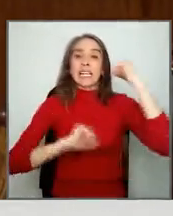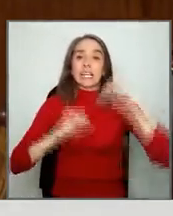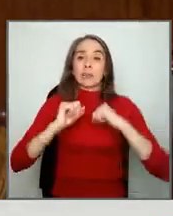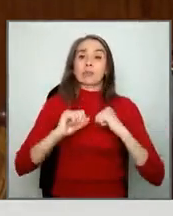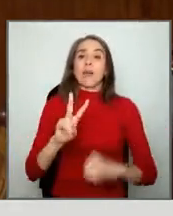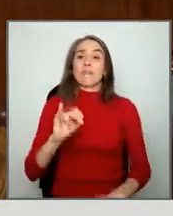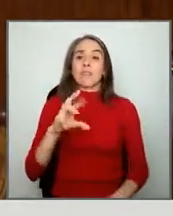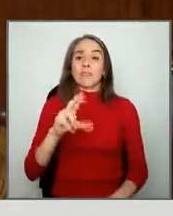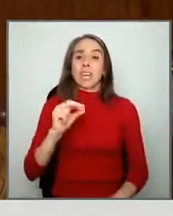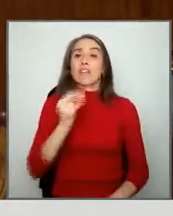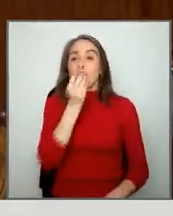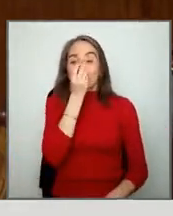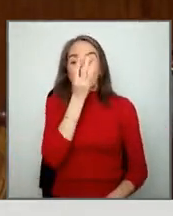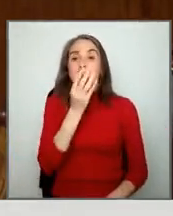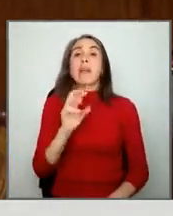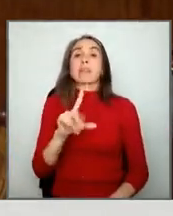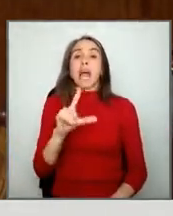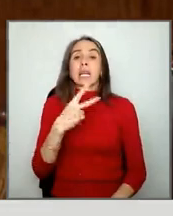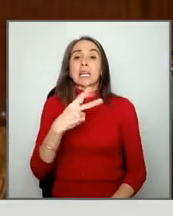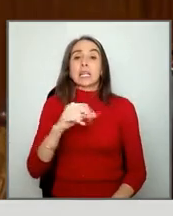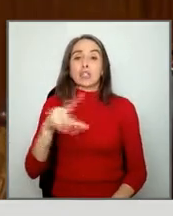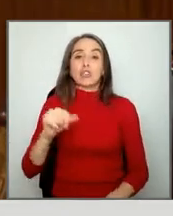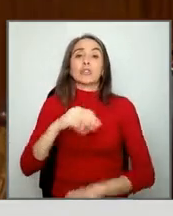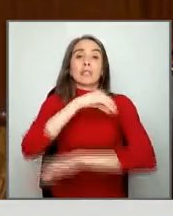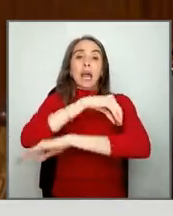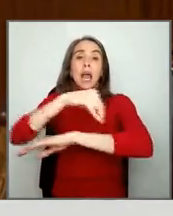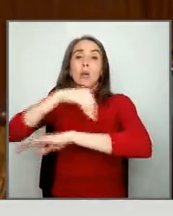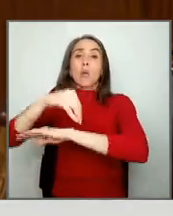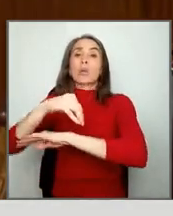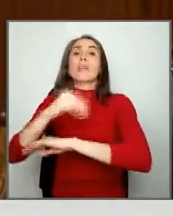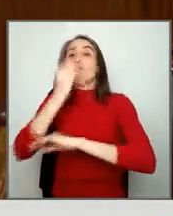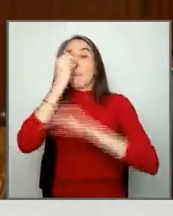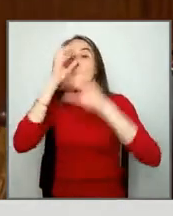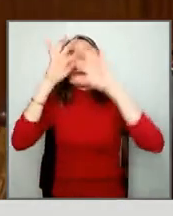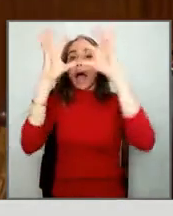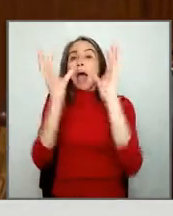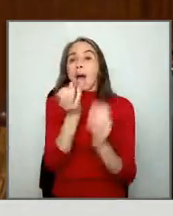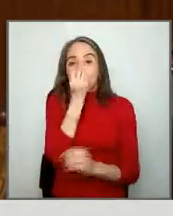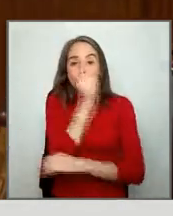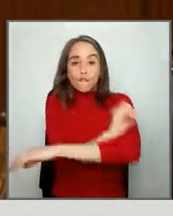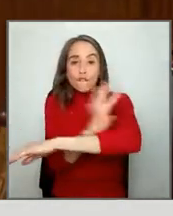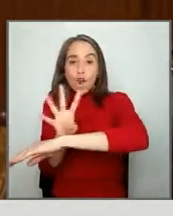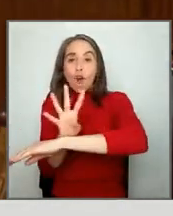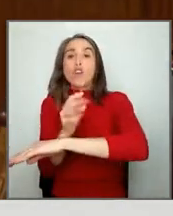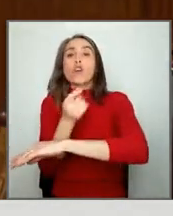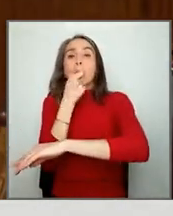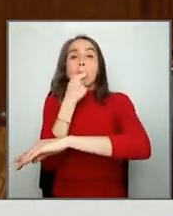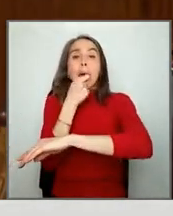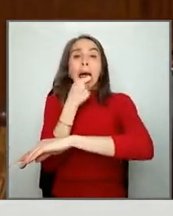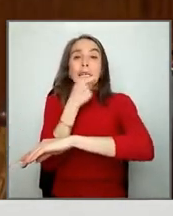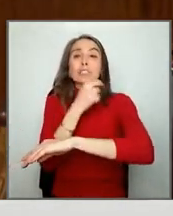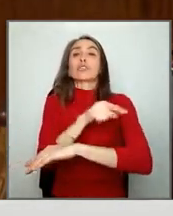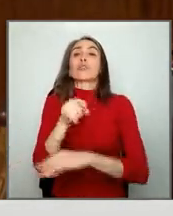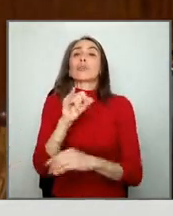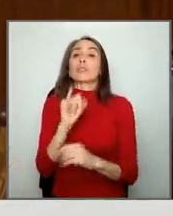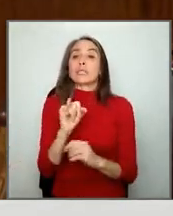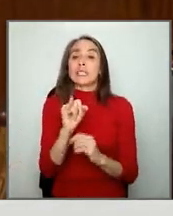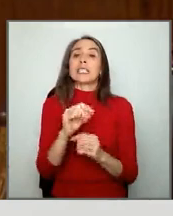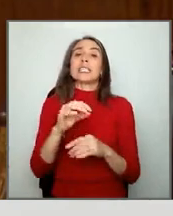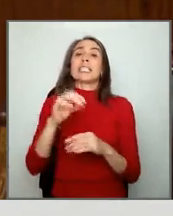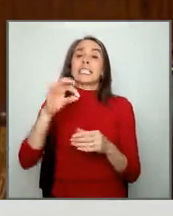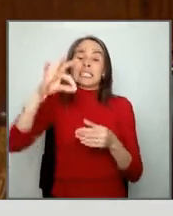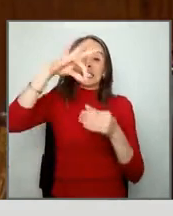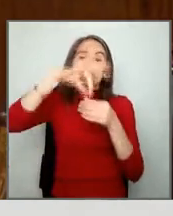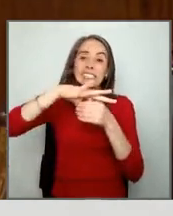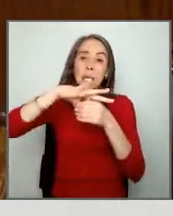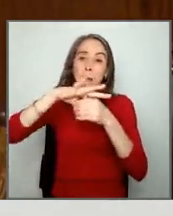leñosas cultivos ornamentales cultivos de flores praderas empastadas y producción de semillas manteniendo